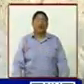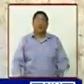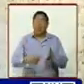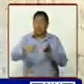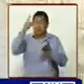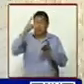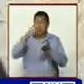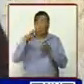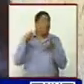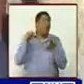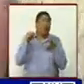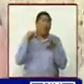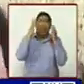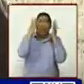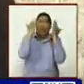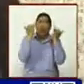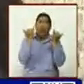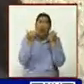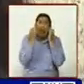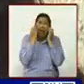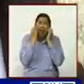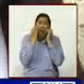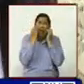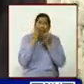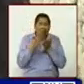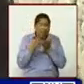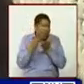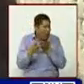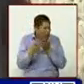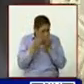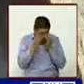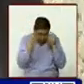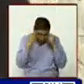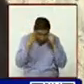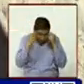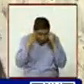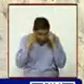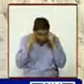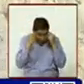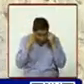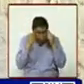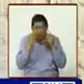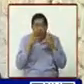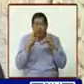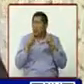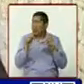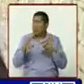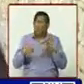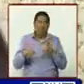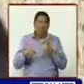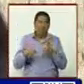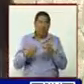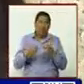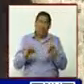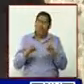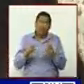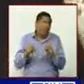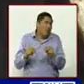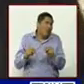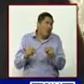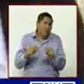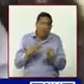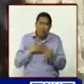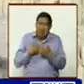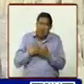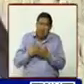¿Aprobaste ahora? No. ¿Por qué? He reprobado por química. Pensando en un quince, ¿no? No, sí. Pensando en la fiesta. No, en